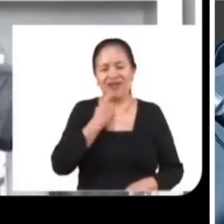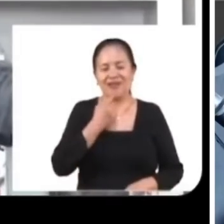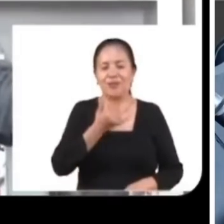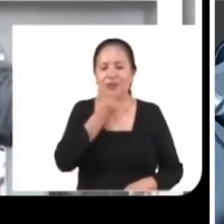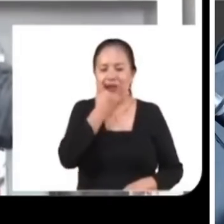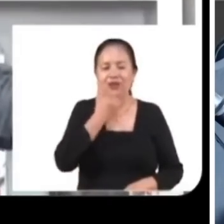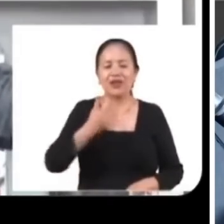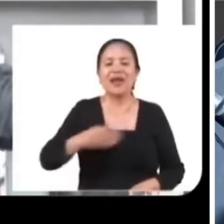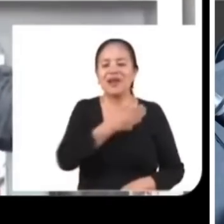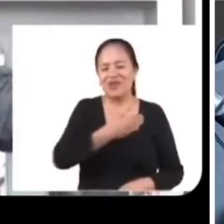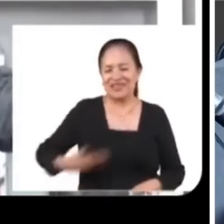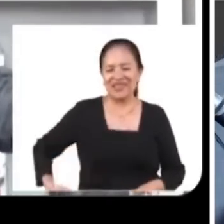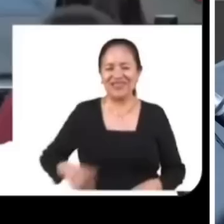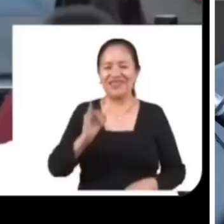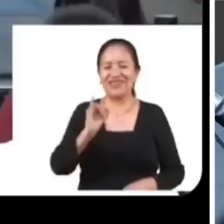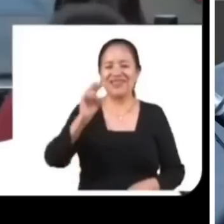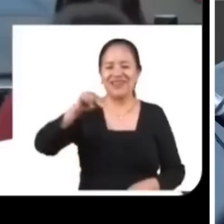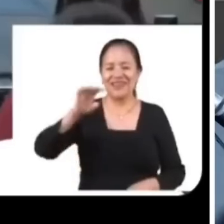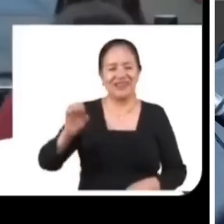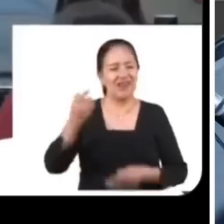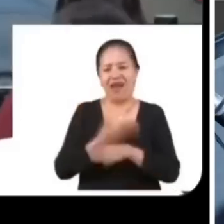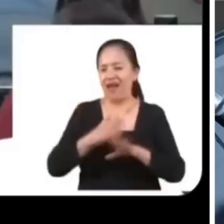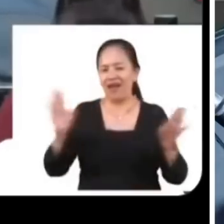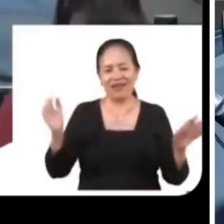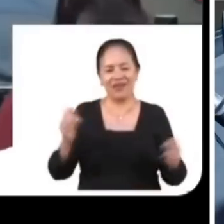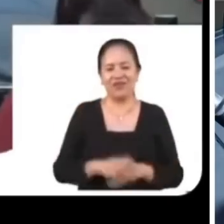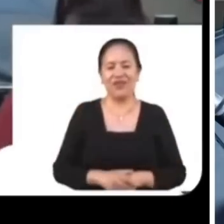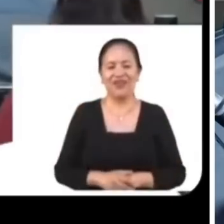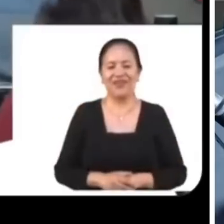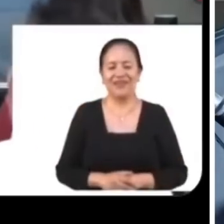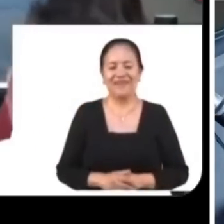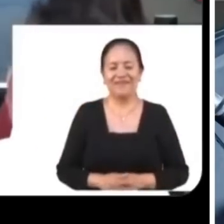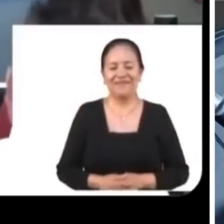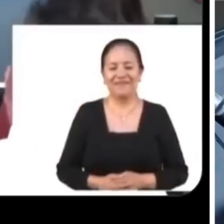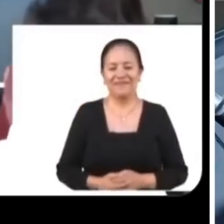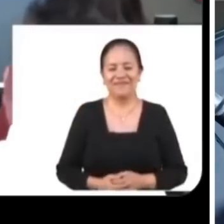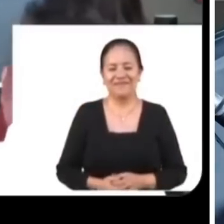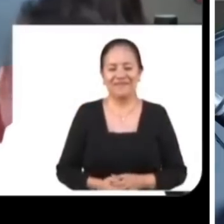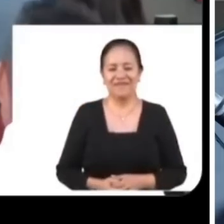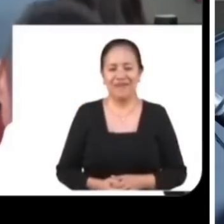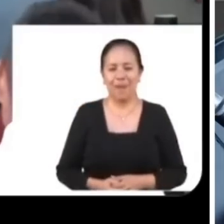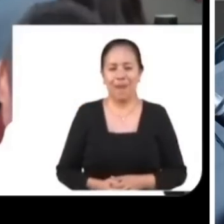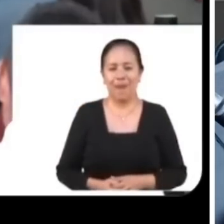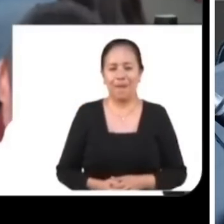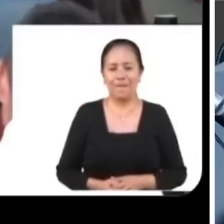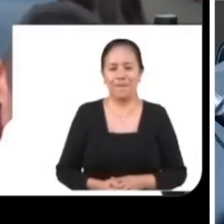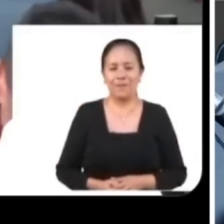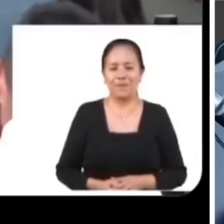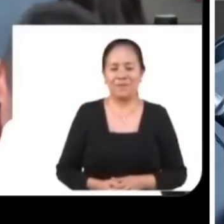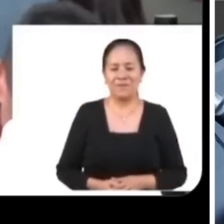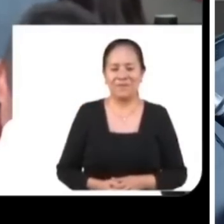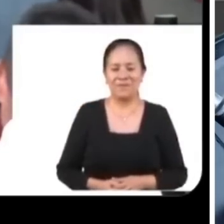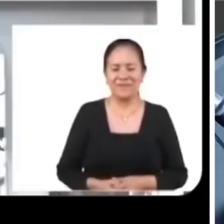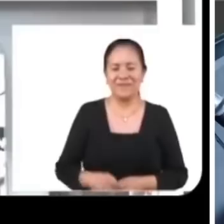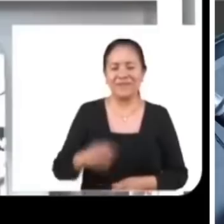Córdoba para aquellos que tenían duda de que el señor era un integrante más de la derecha de los conservadores